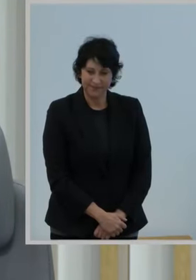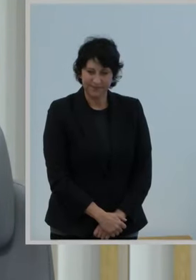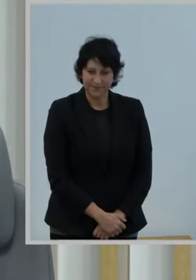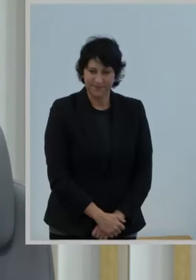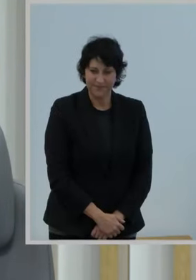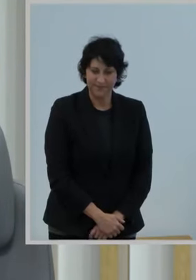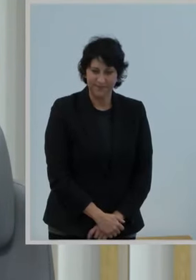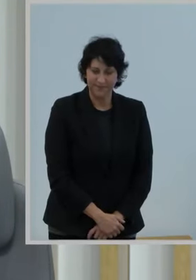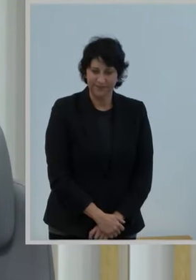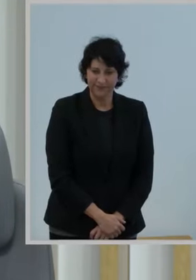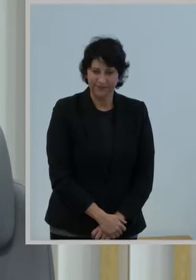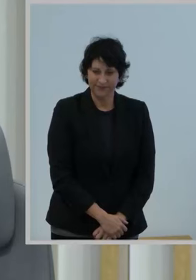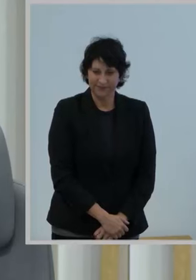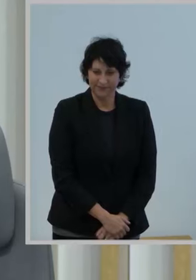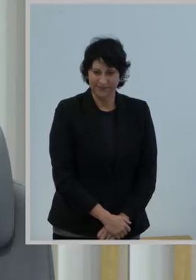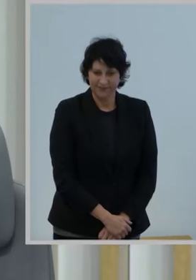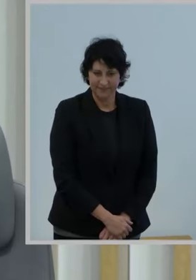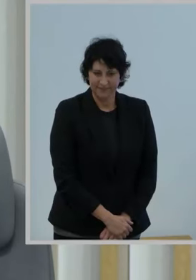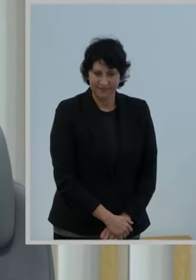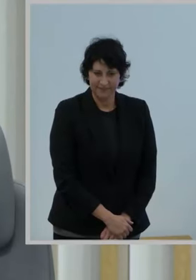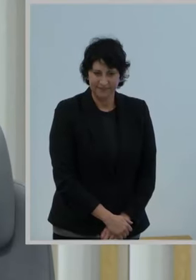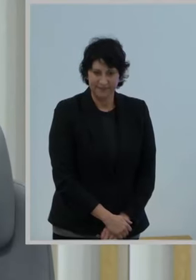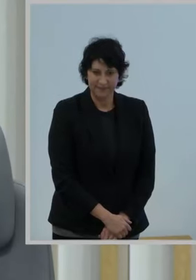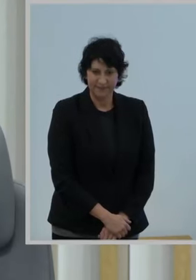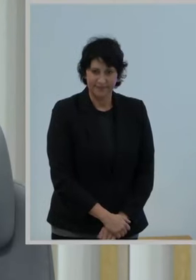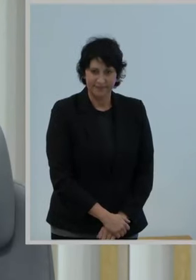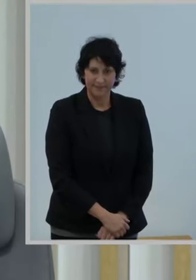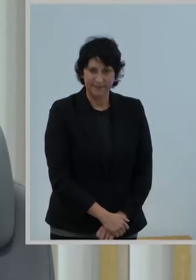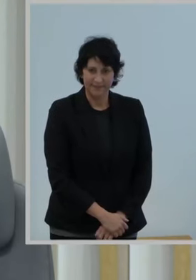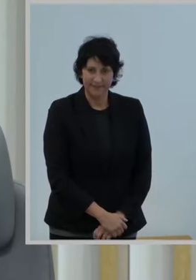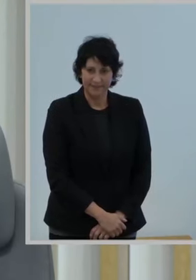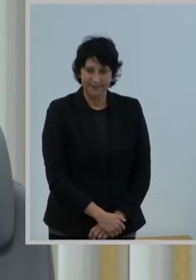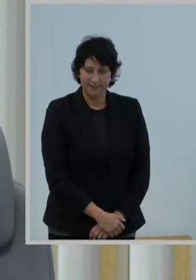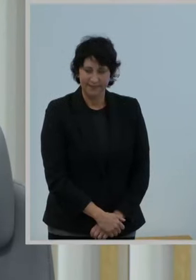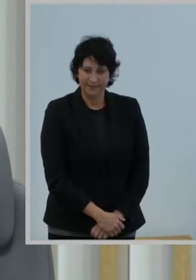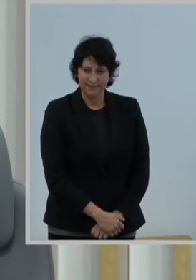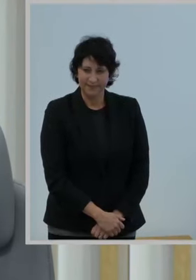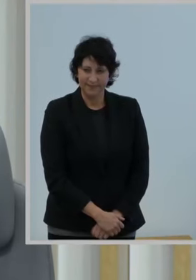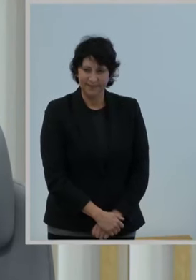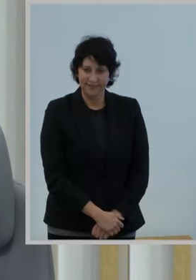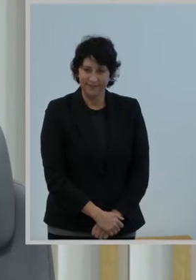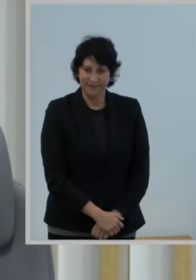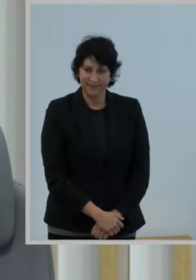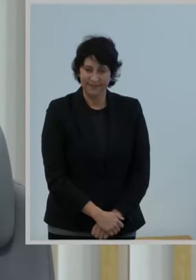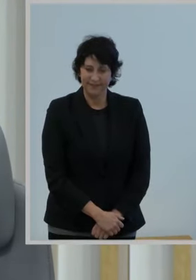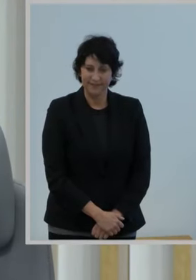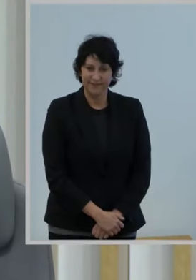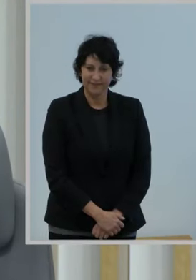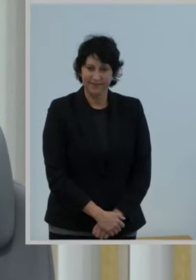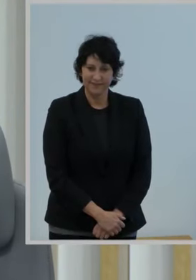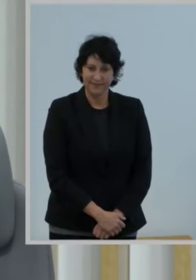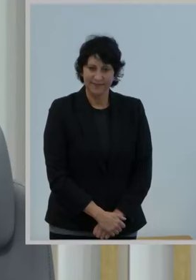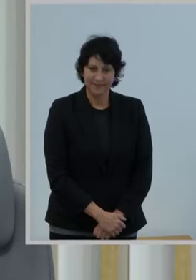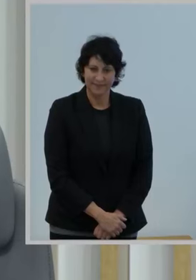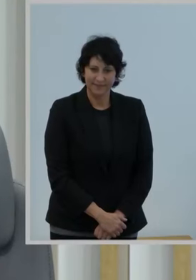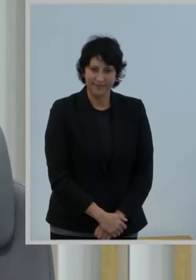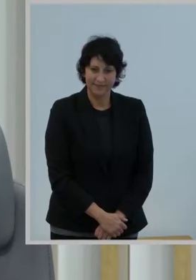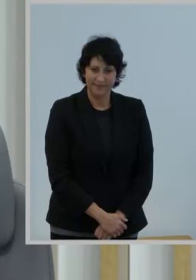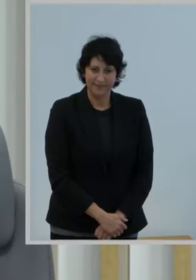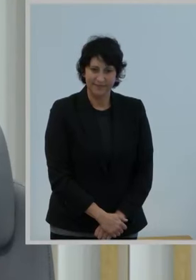últimas tres semanas han reafirmado rotundamente la importancia de lo que la comisión hace hoy.